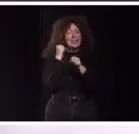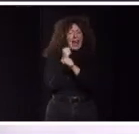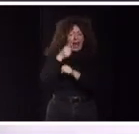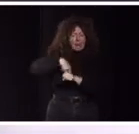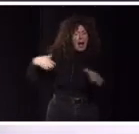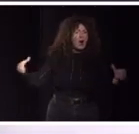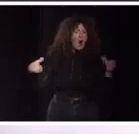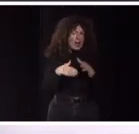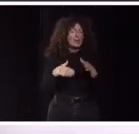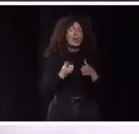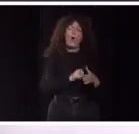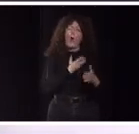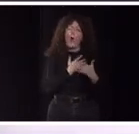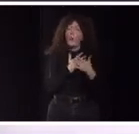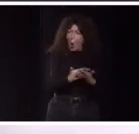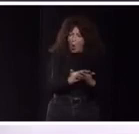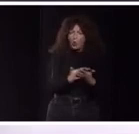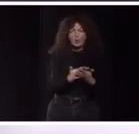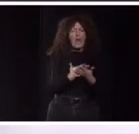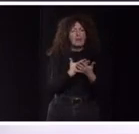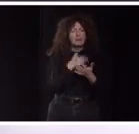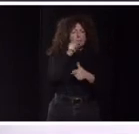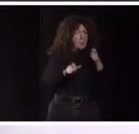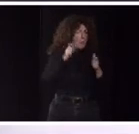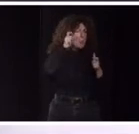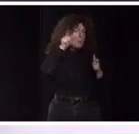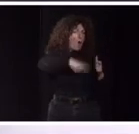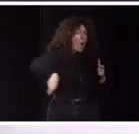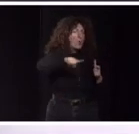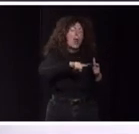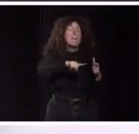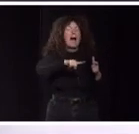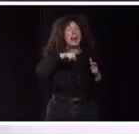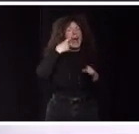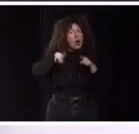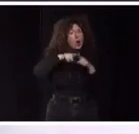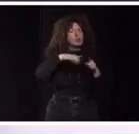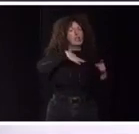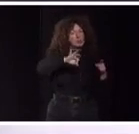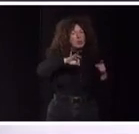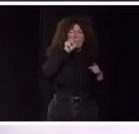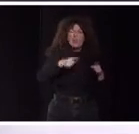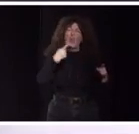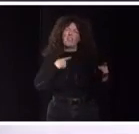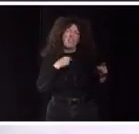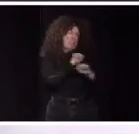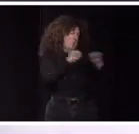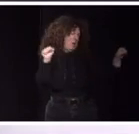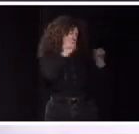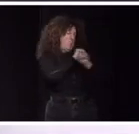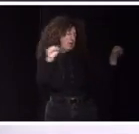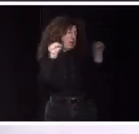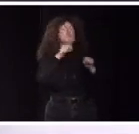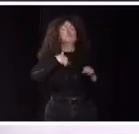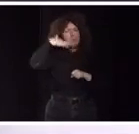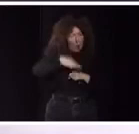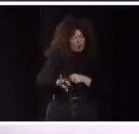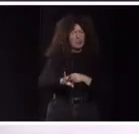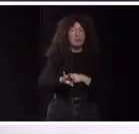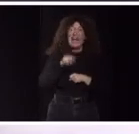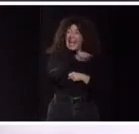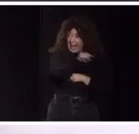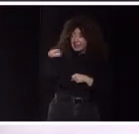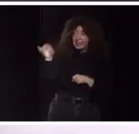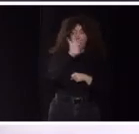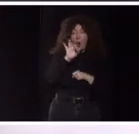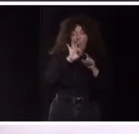voluntad popular para hacer posible lo que todo el mundo nos dice que es imposible. Eso es Podemos, eso sois cada